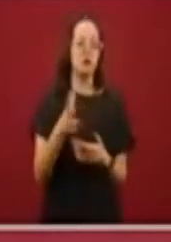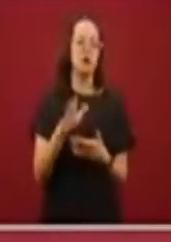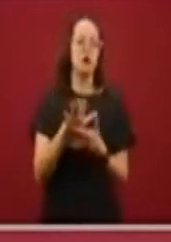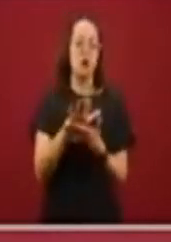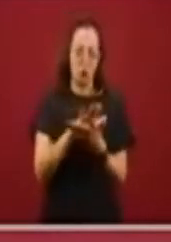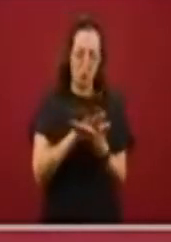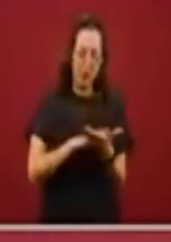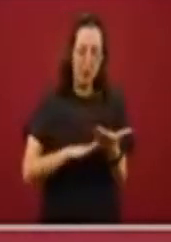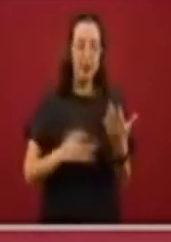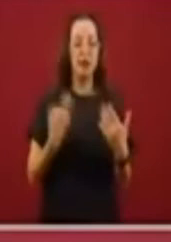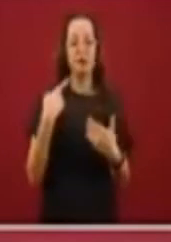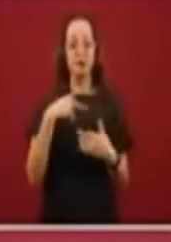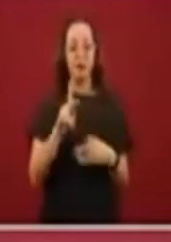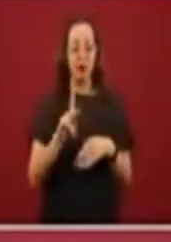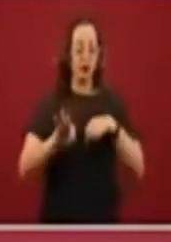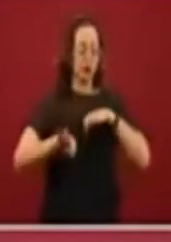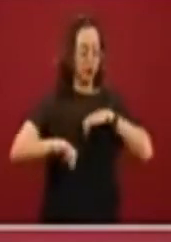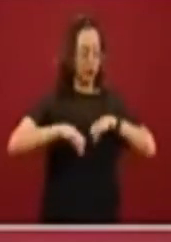trabajadora, que sean